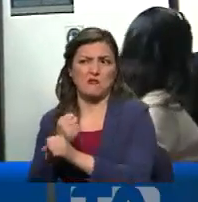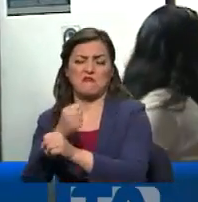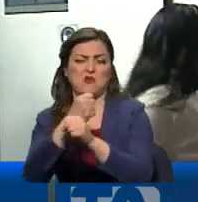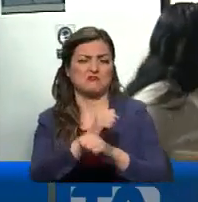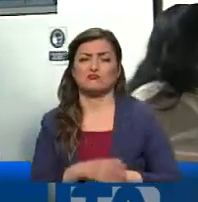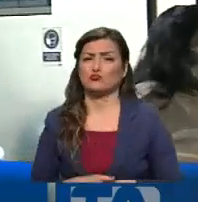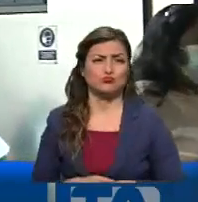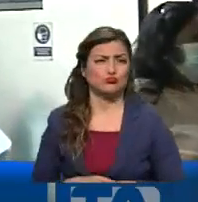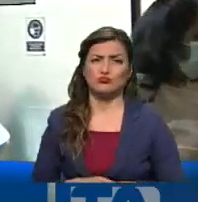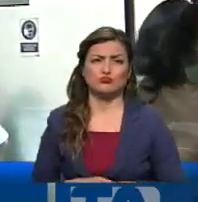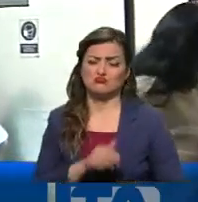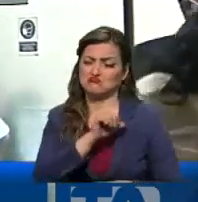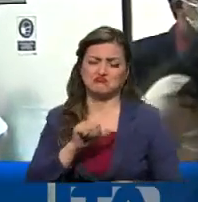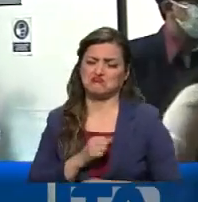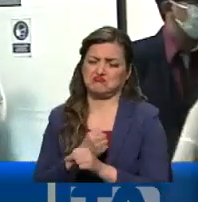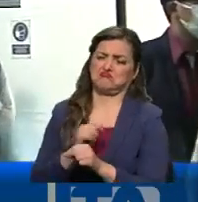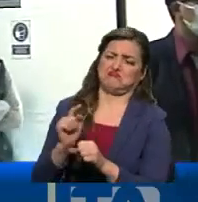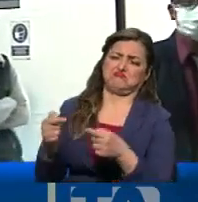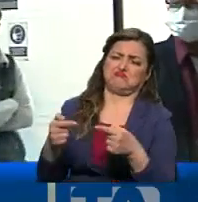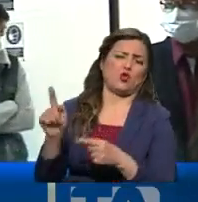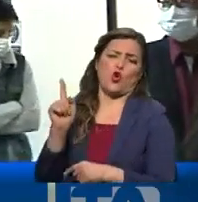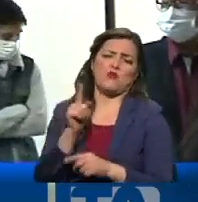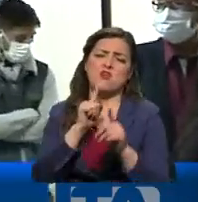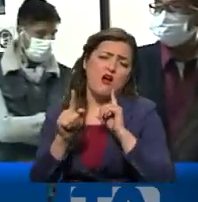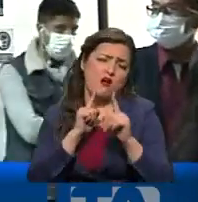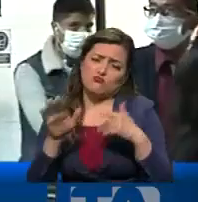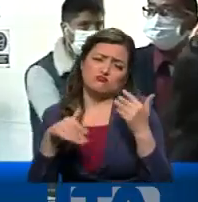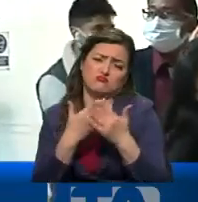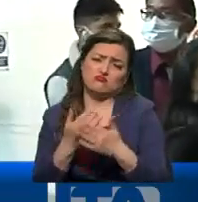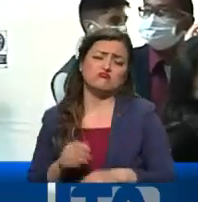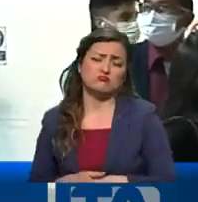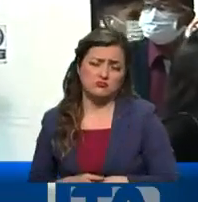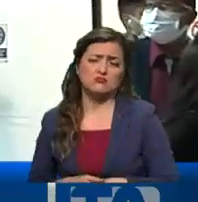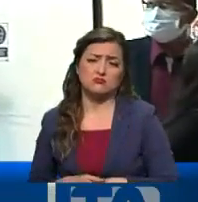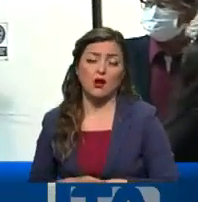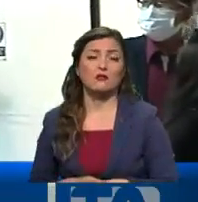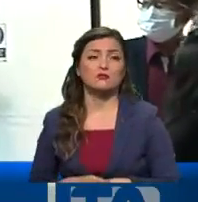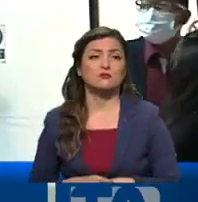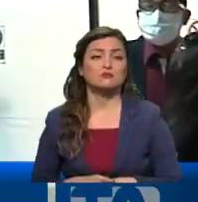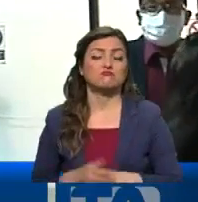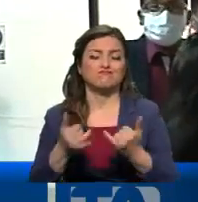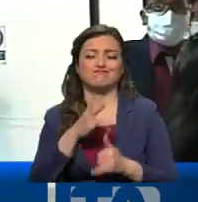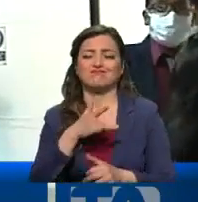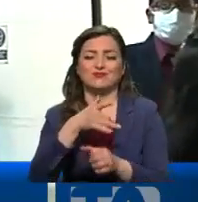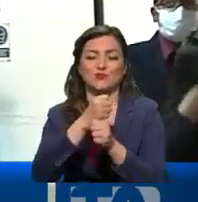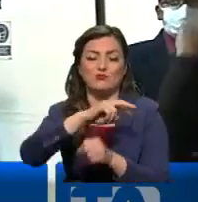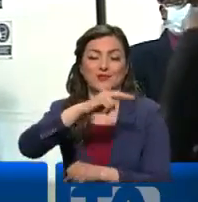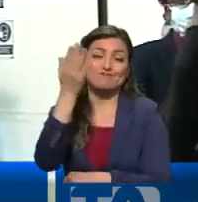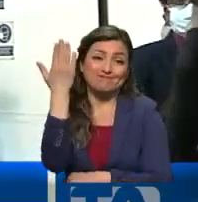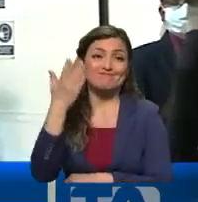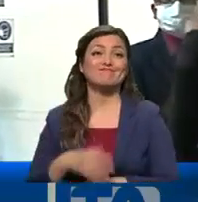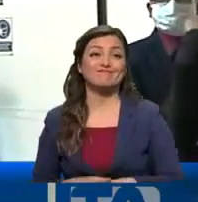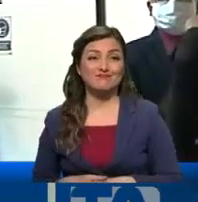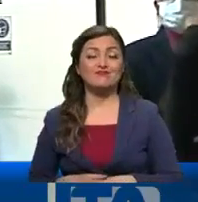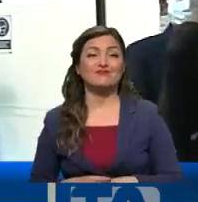de algún tipo de actitud. Ha habido diálogos con todos, absolutamente con todos. El día de hoy estoy seguro que se va a elegir una vicealcaldesa.